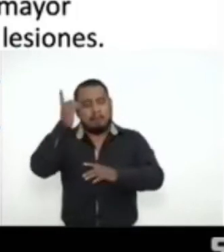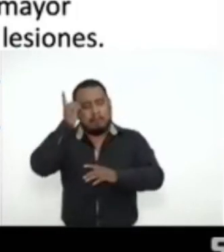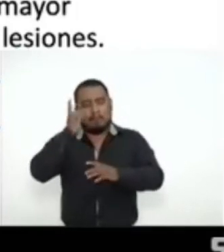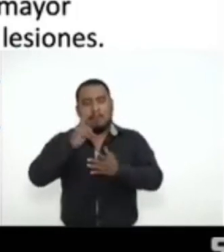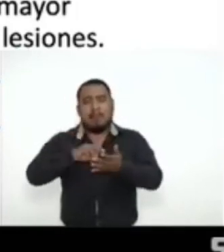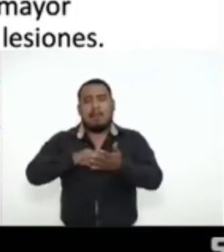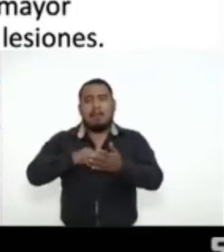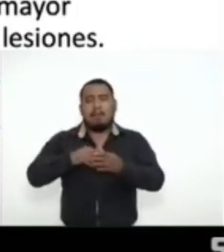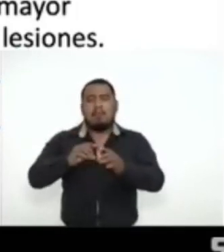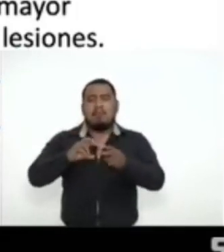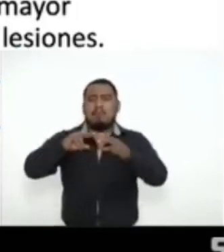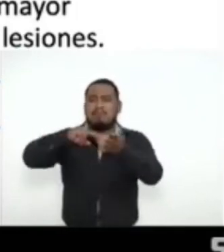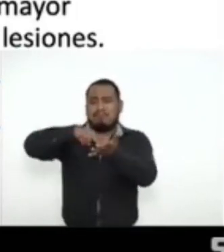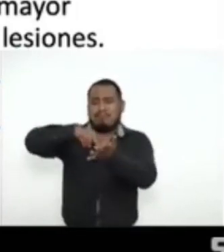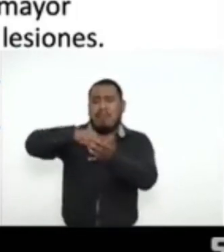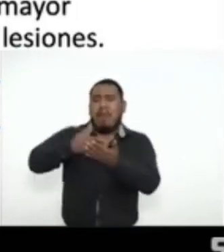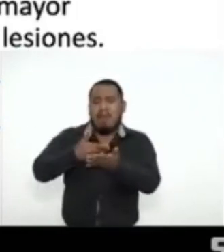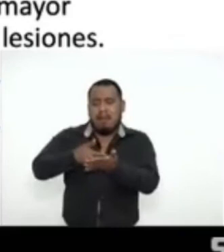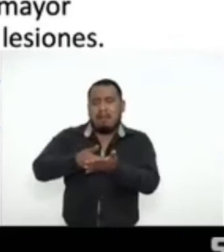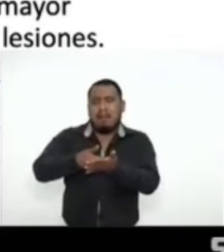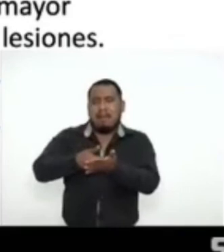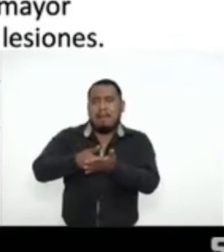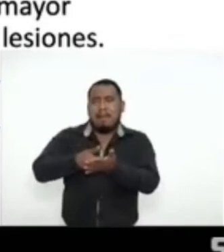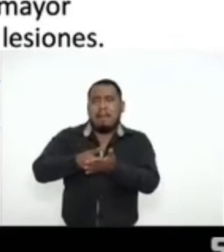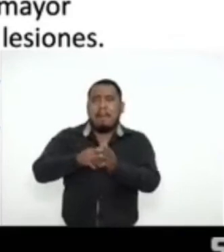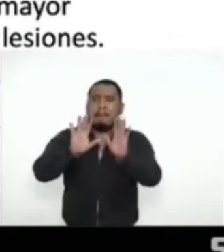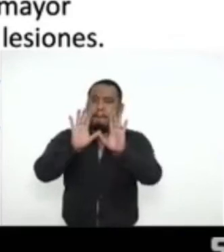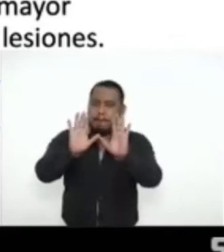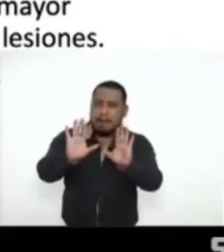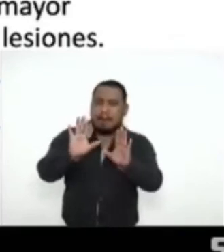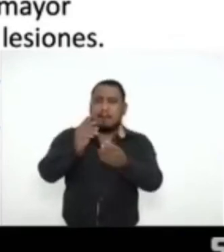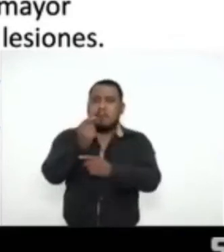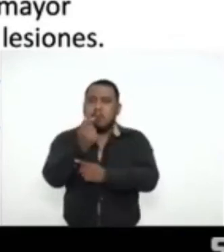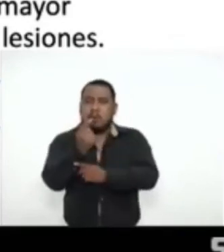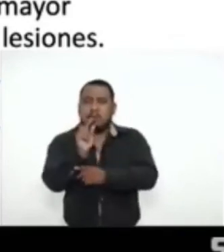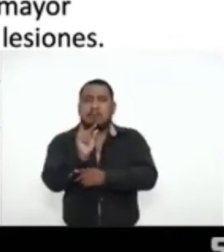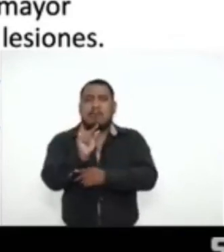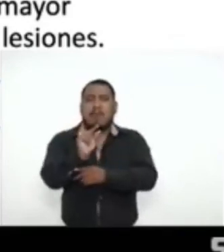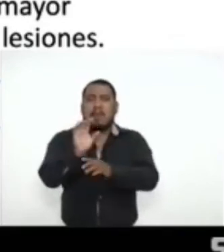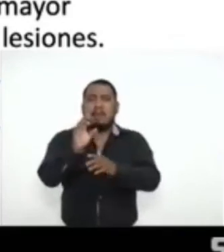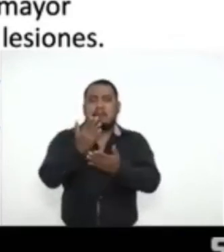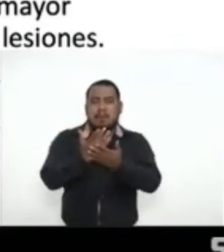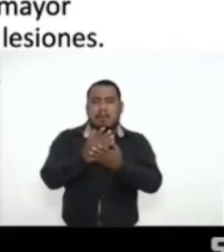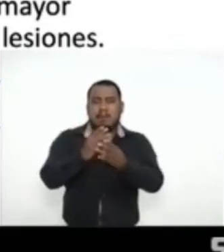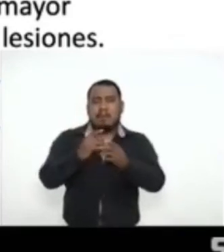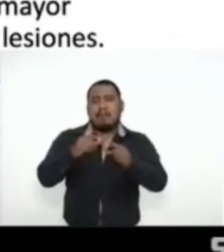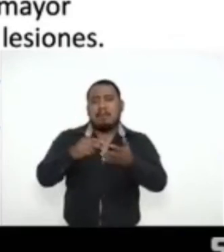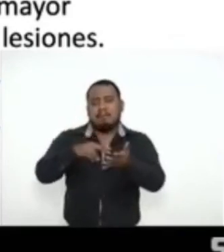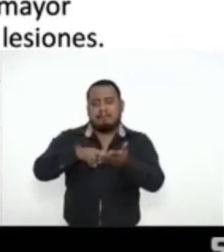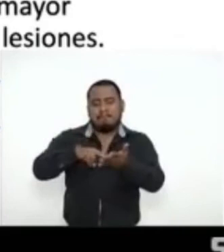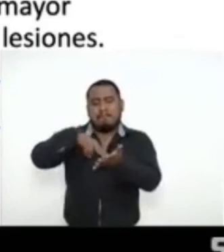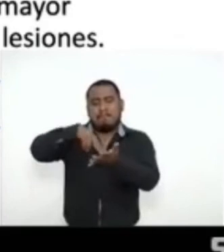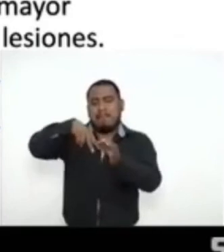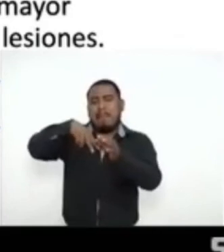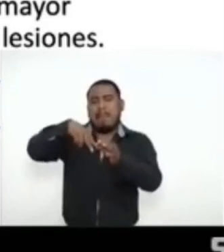sobrecargado, ¿sí? Para un poco, deja que el músculo se regenere. ¿Y por qué nos da el calambre? Es